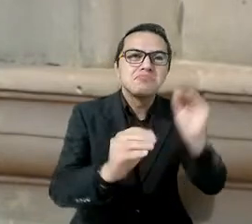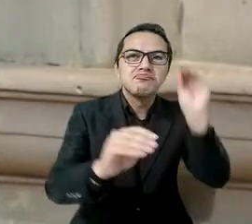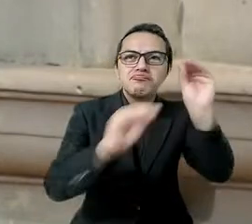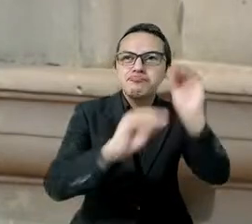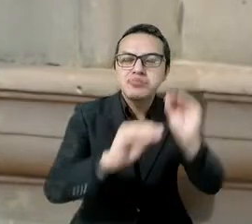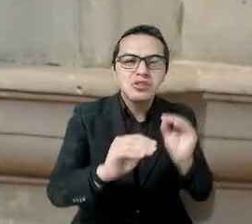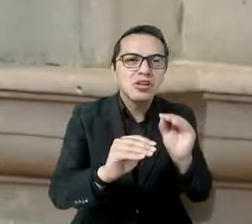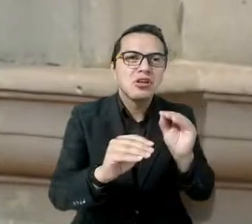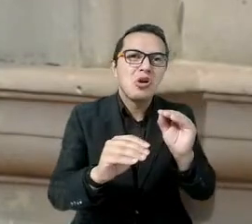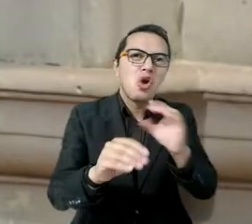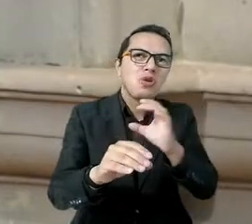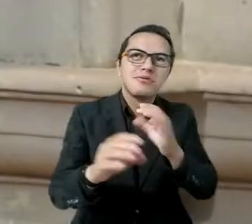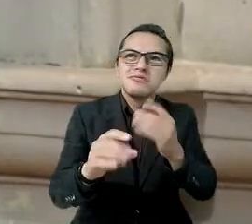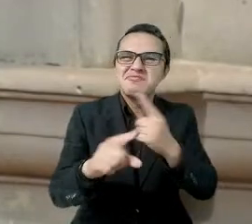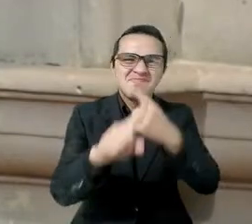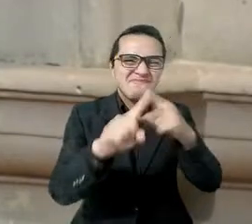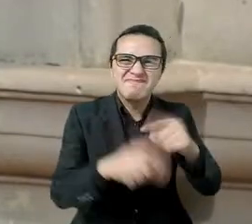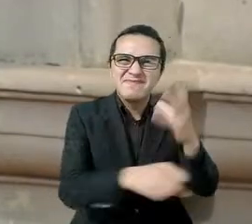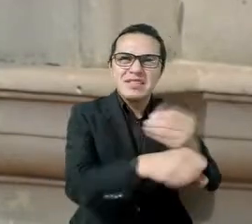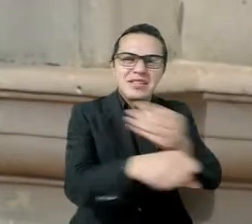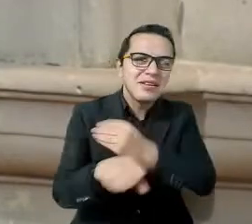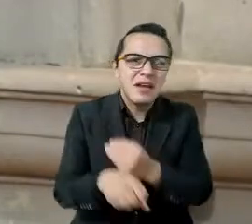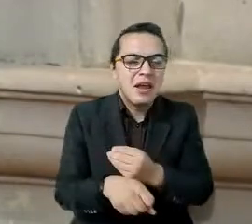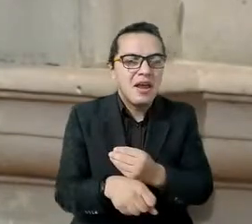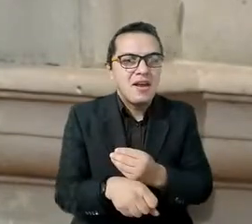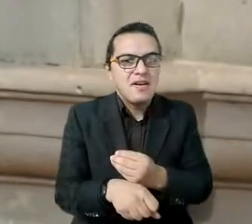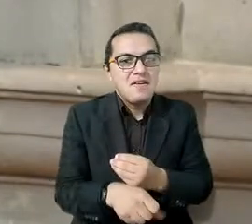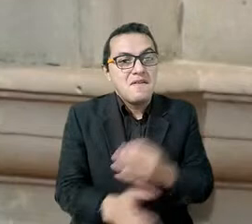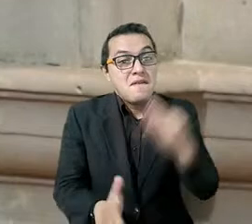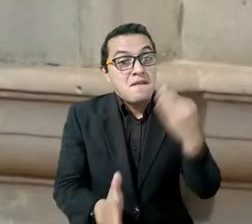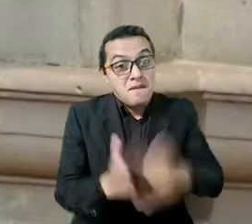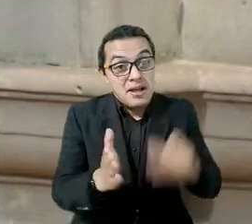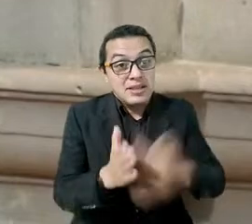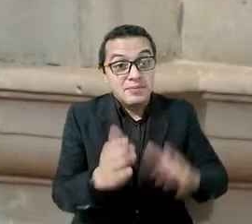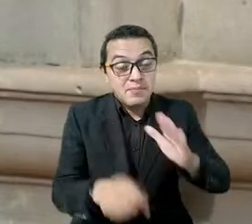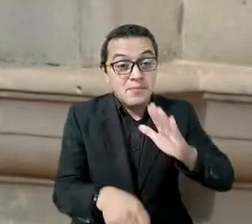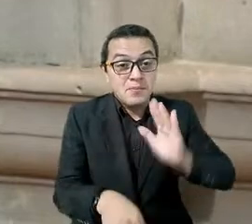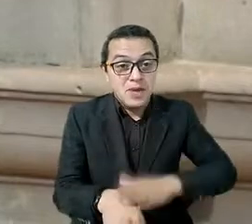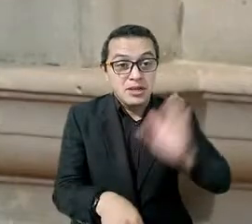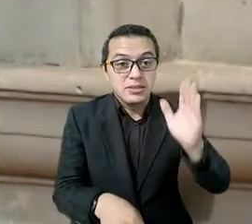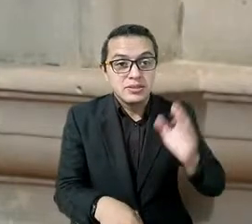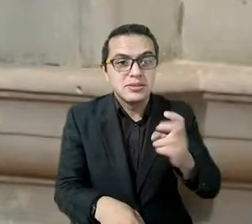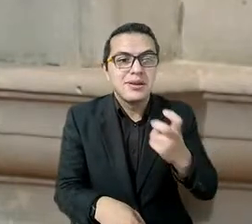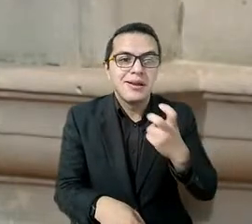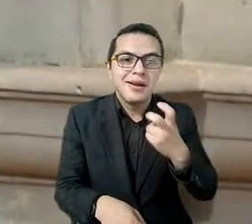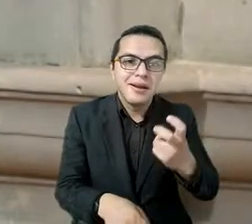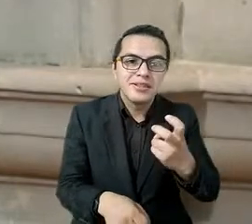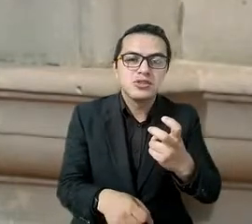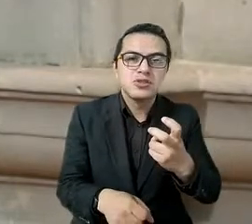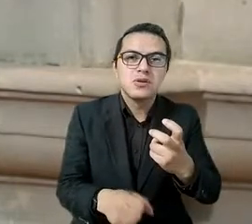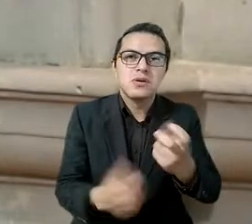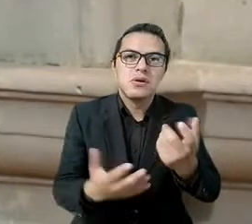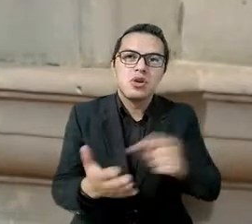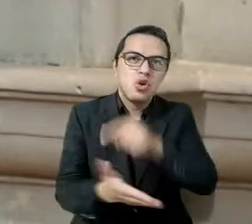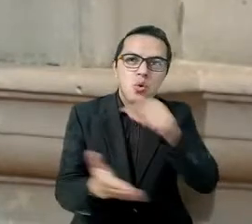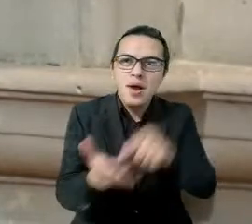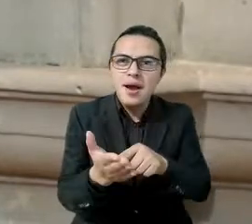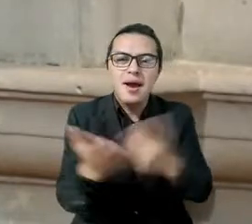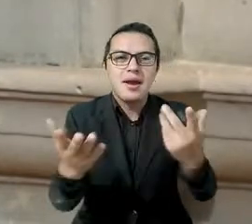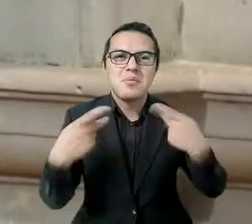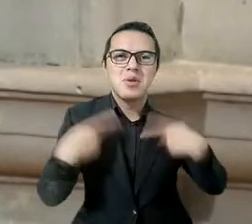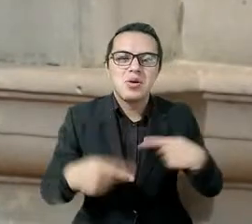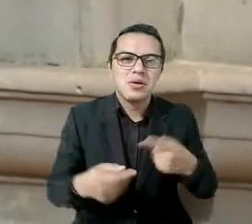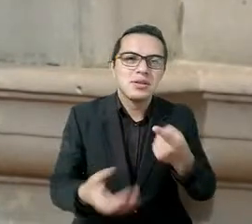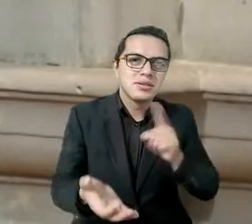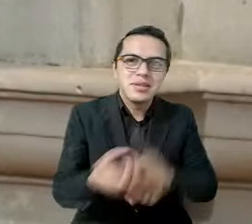generado una sobredemanda de los servicios de salud, el desequilibrio entre inmueble, personal y equipo y